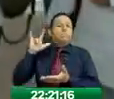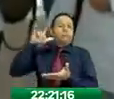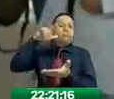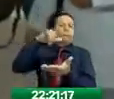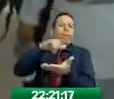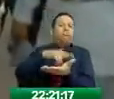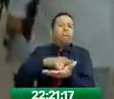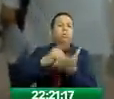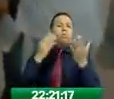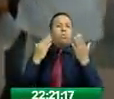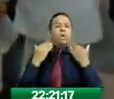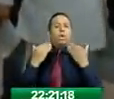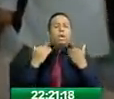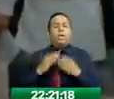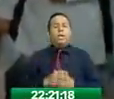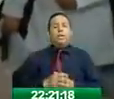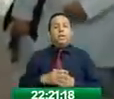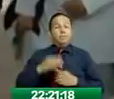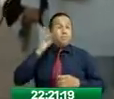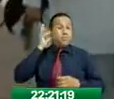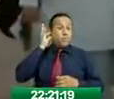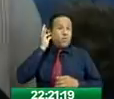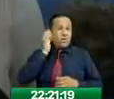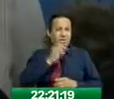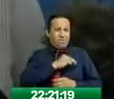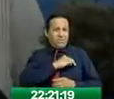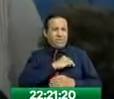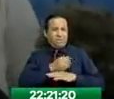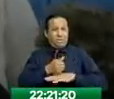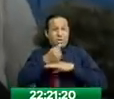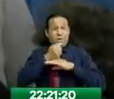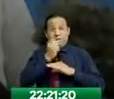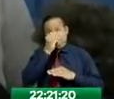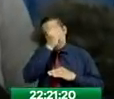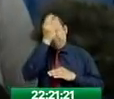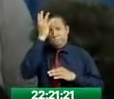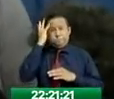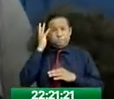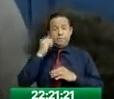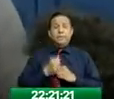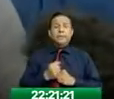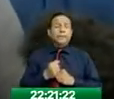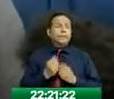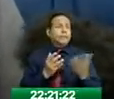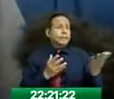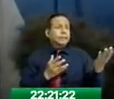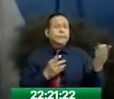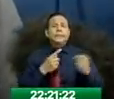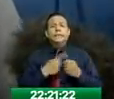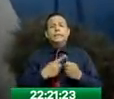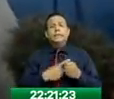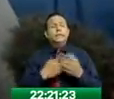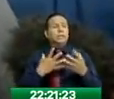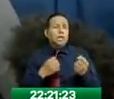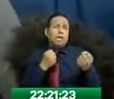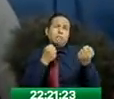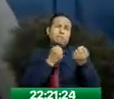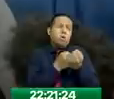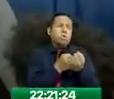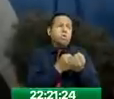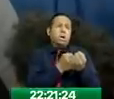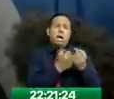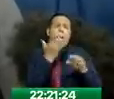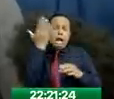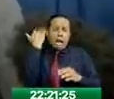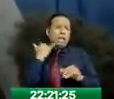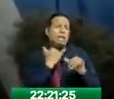les despidió la alcaldesa Cintia Viteri. Esta es nuestra manera de abrazarlos y decirles aquí también estamos presentes. Pasamos por una tragedia